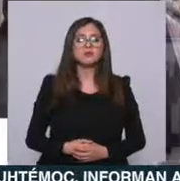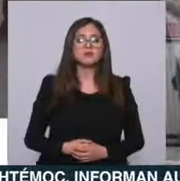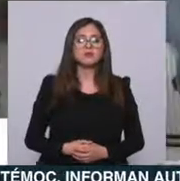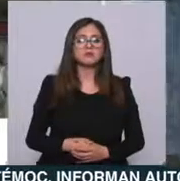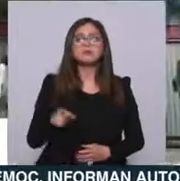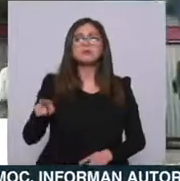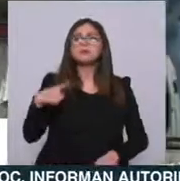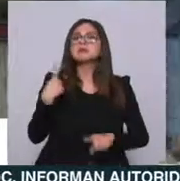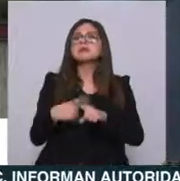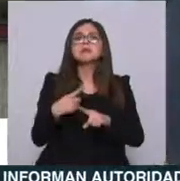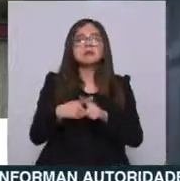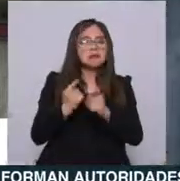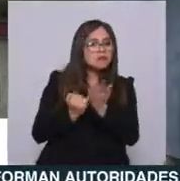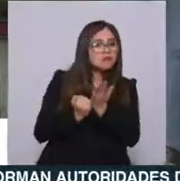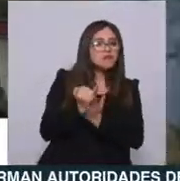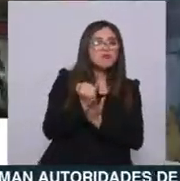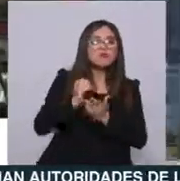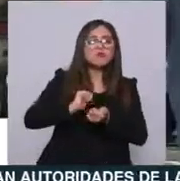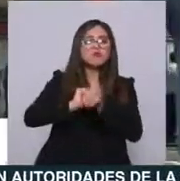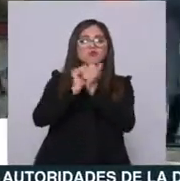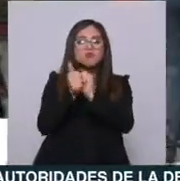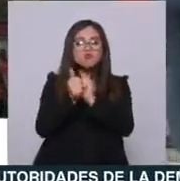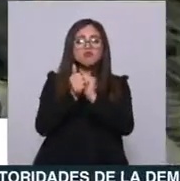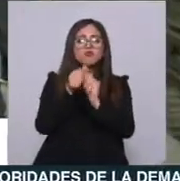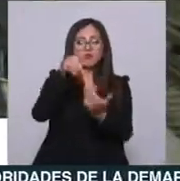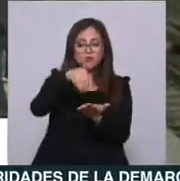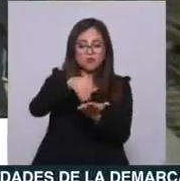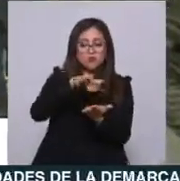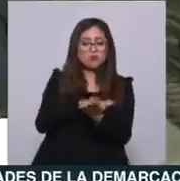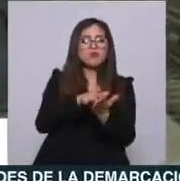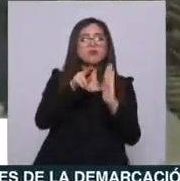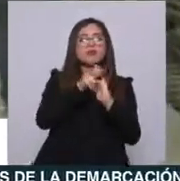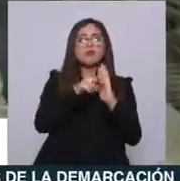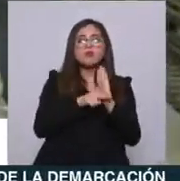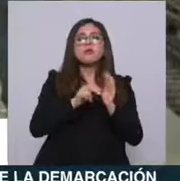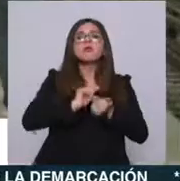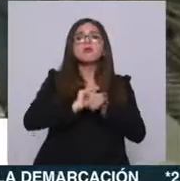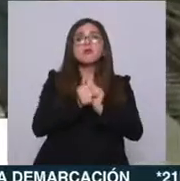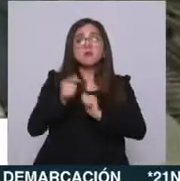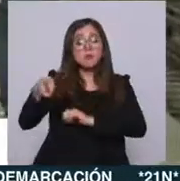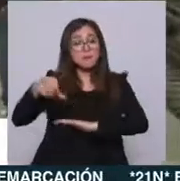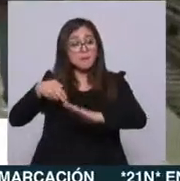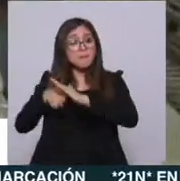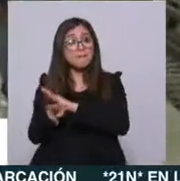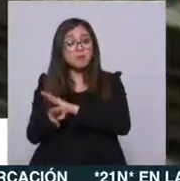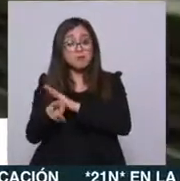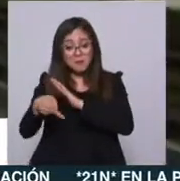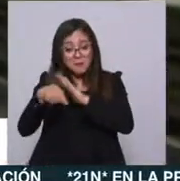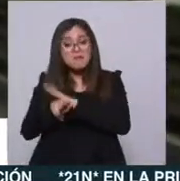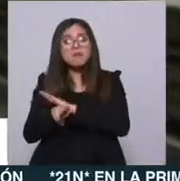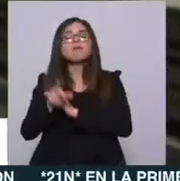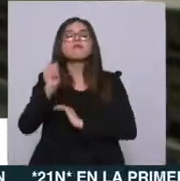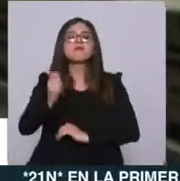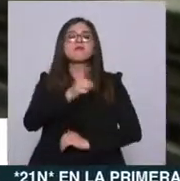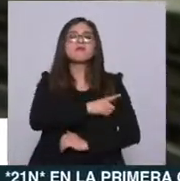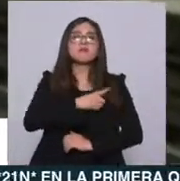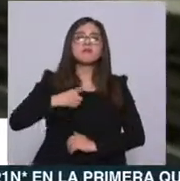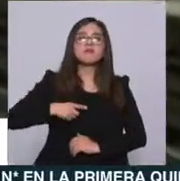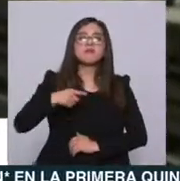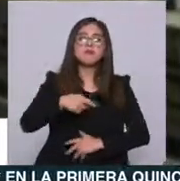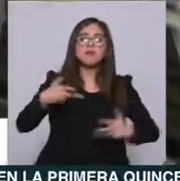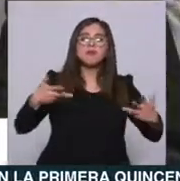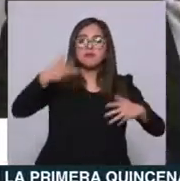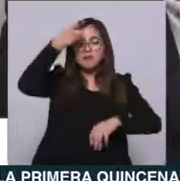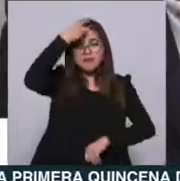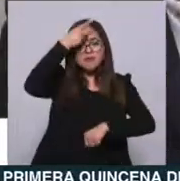expertos, ¿no? ¿Cuáles son el fortalecimiento de esos protocolos? El metro tomó ciertas medidas que lo tiene que anunciar la directora del metro,